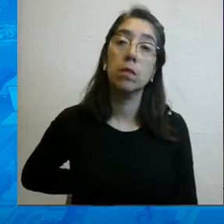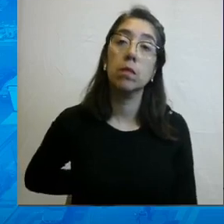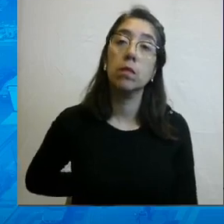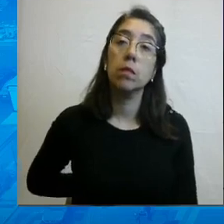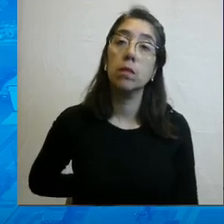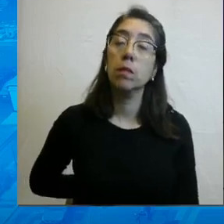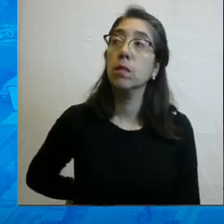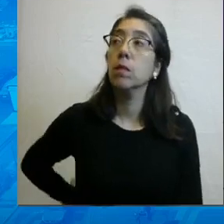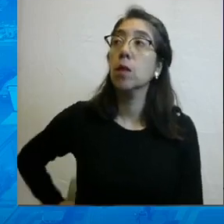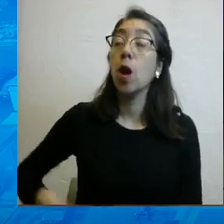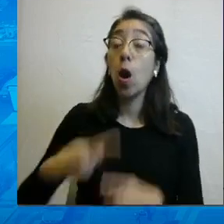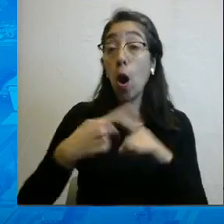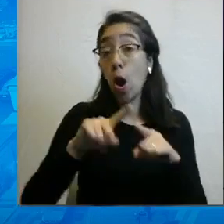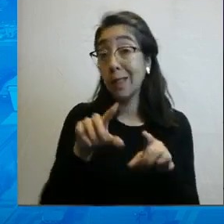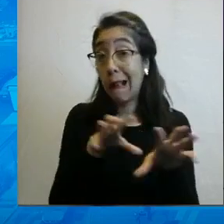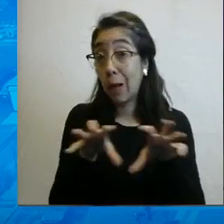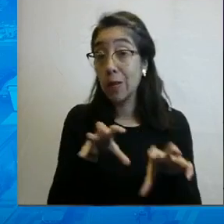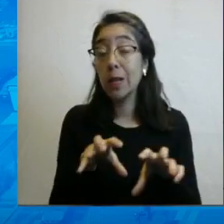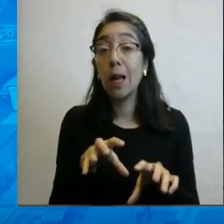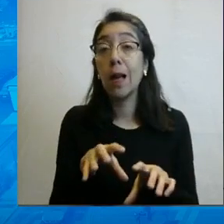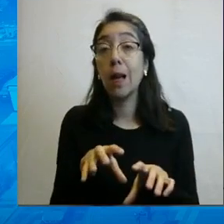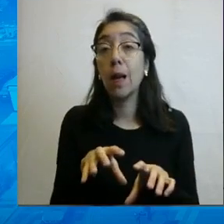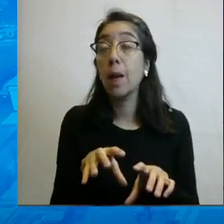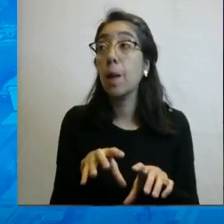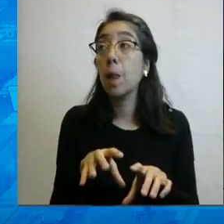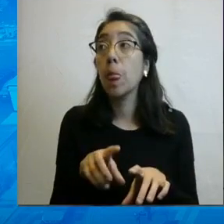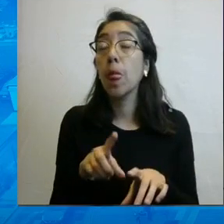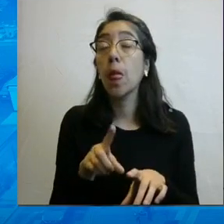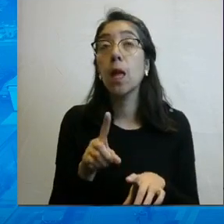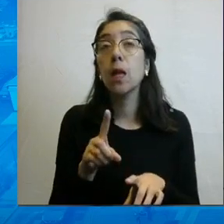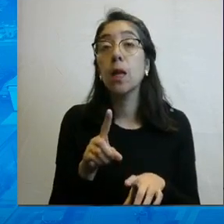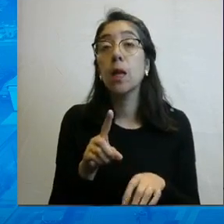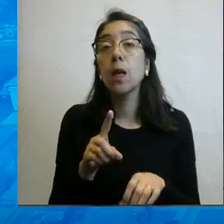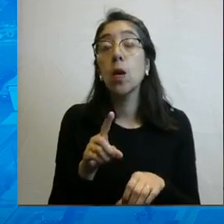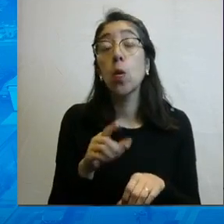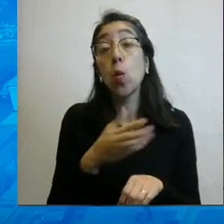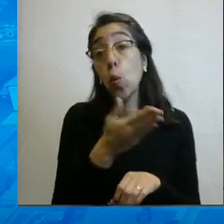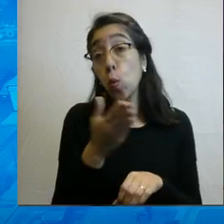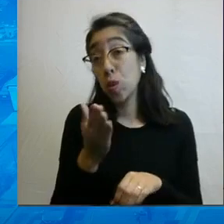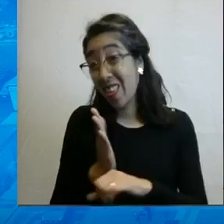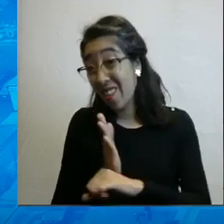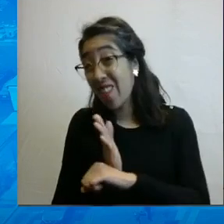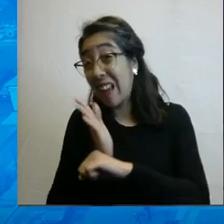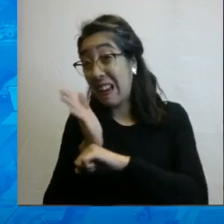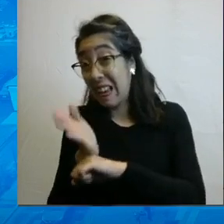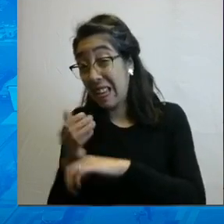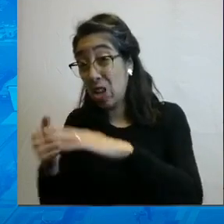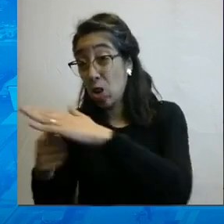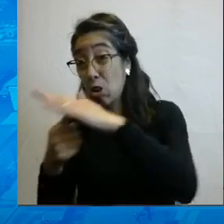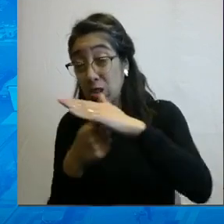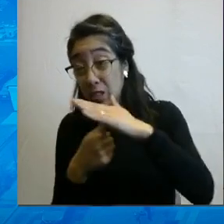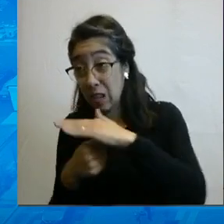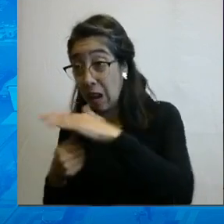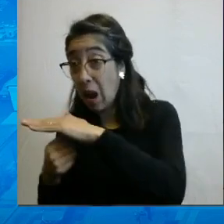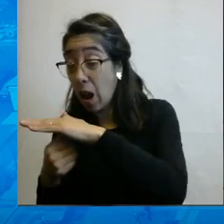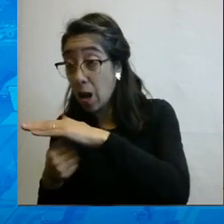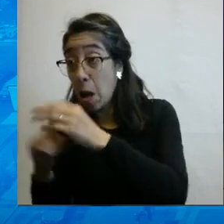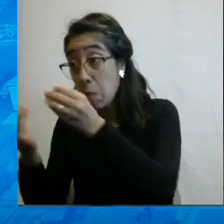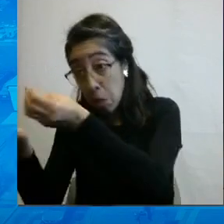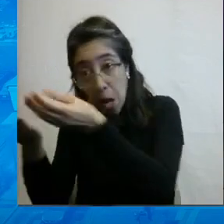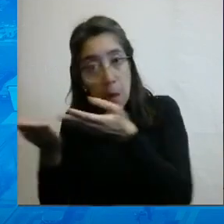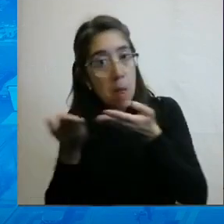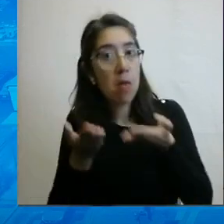Y otra cosita. Algún minuto en la mesa irán a ir algunos concejales que se les deja cordialmente invitado para que